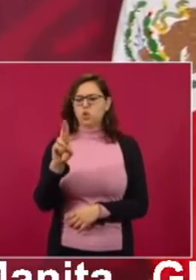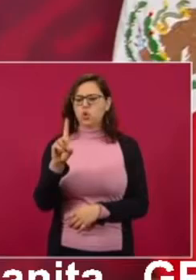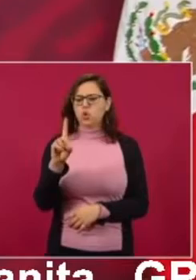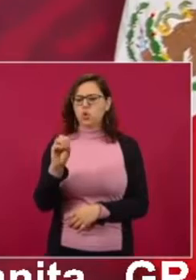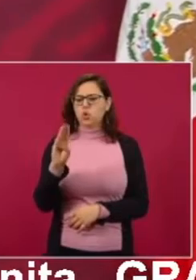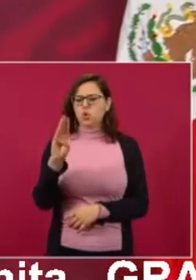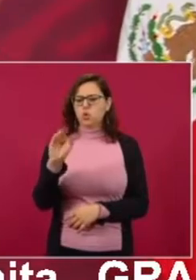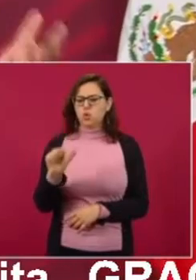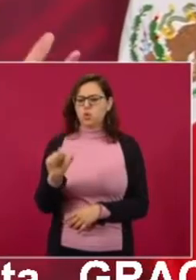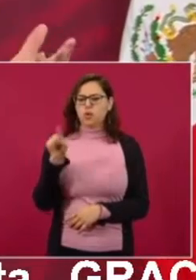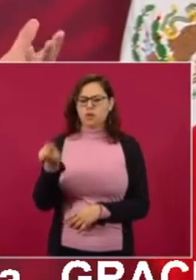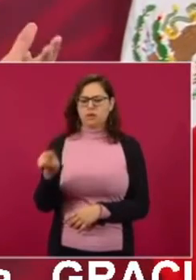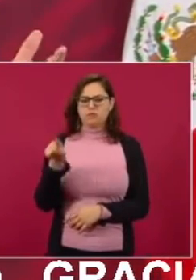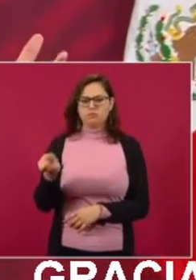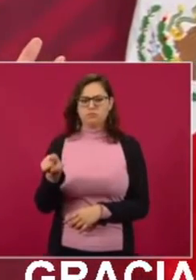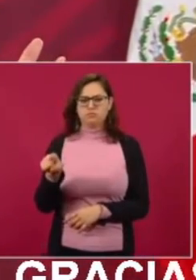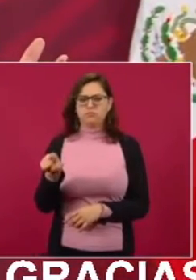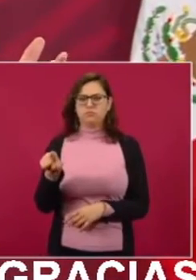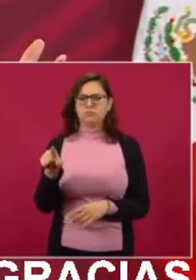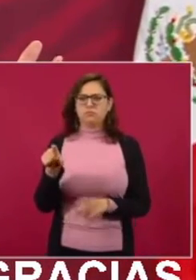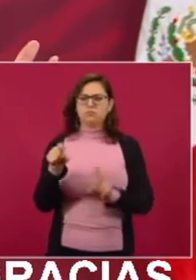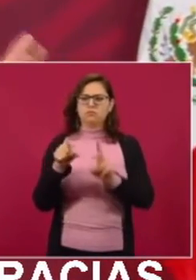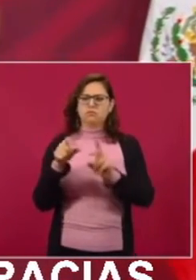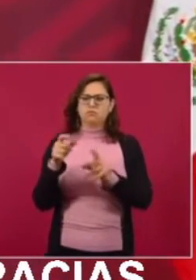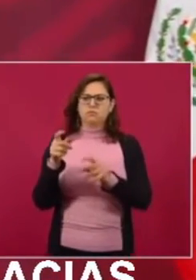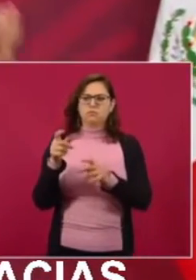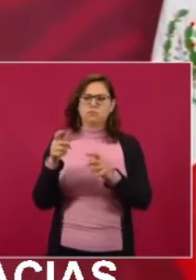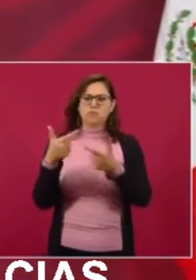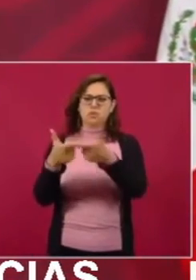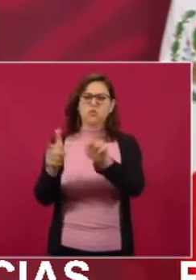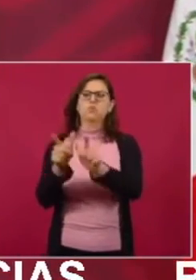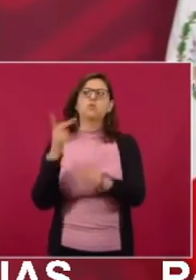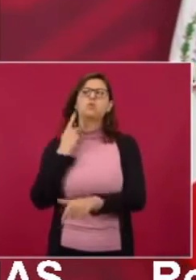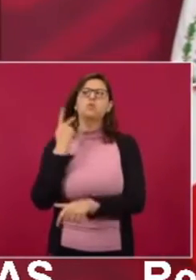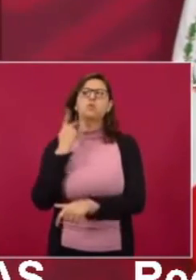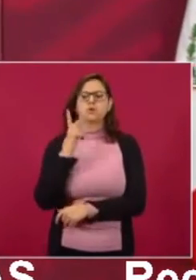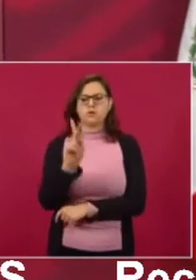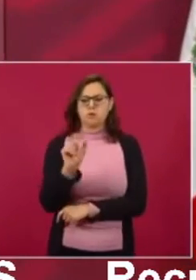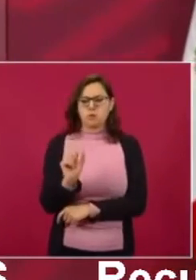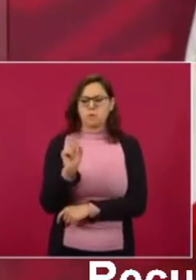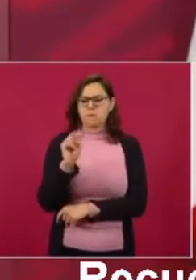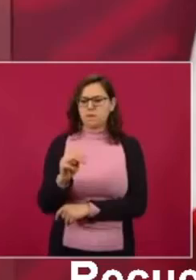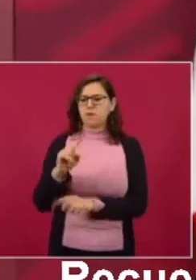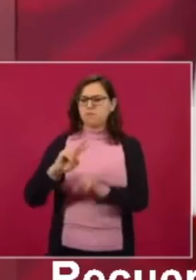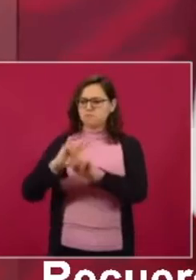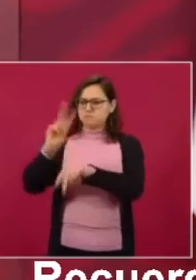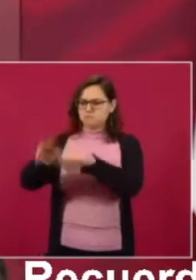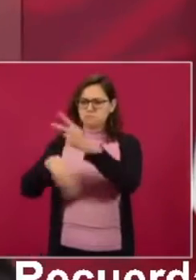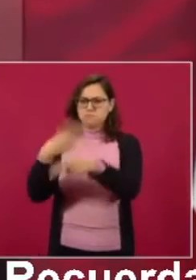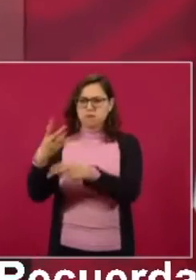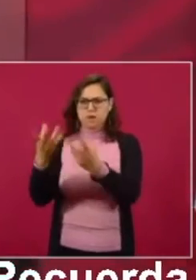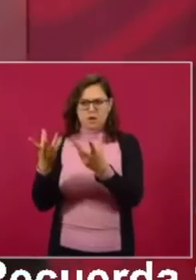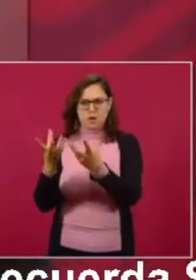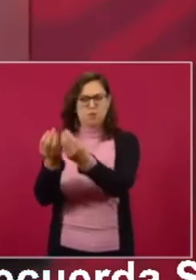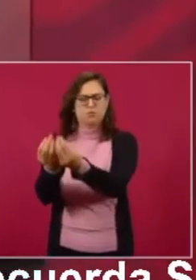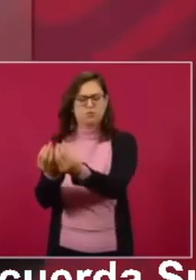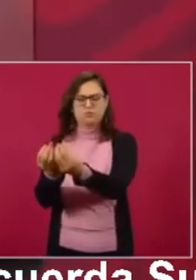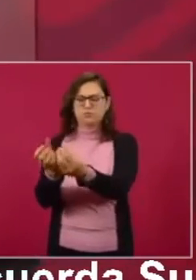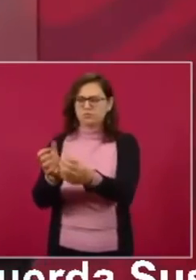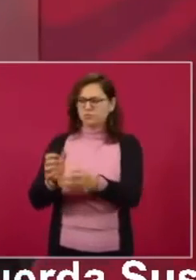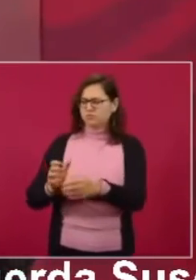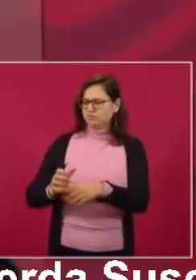a la convención del pan imagínese en él director-coordinador